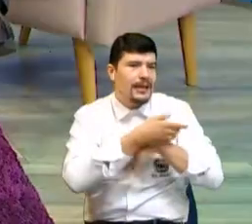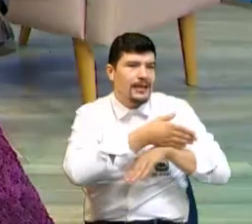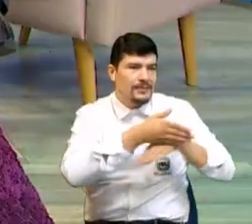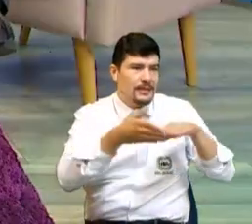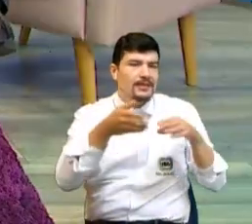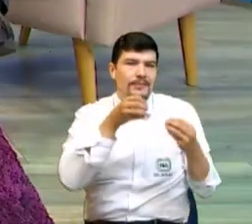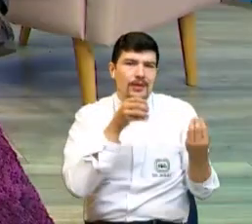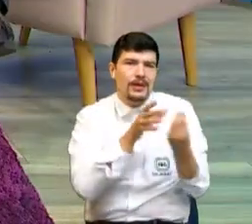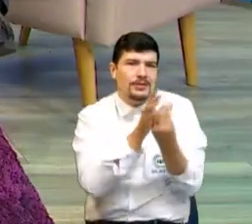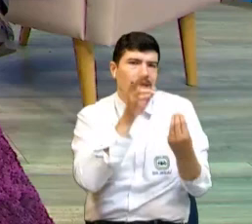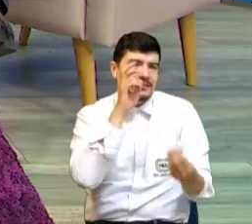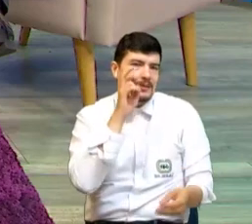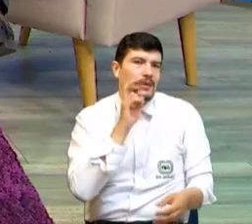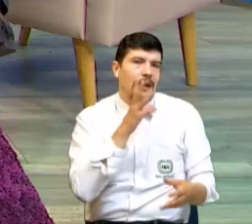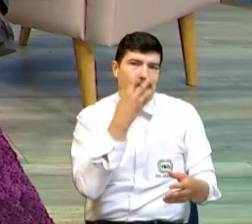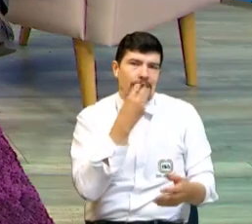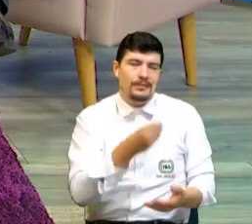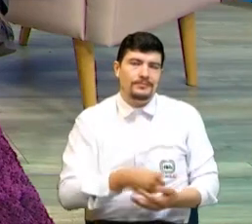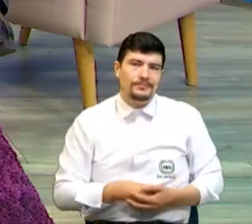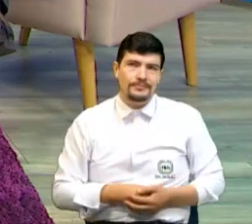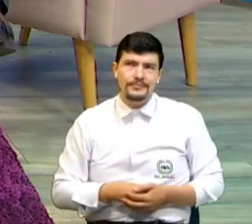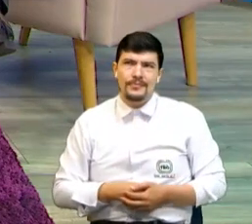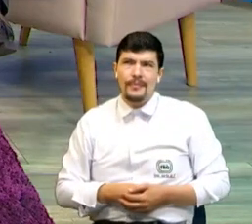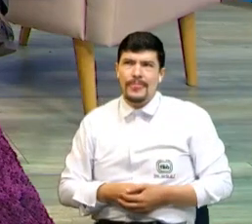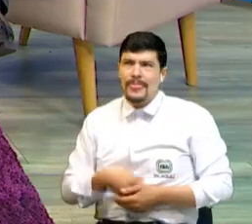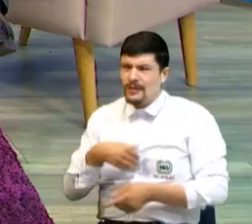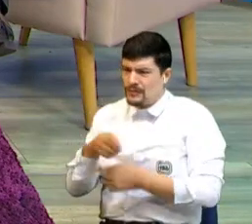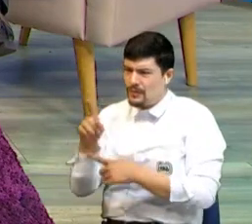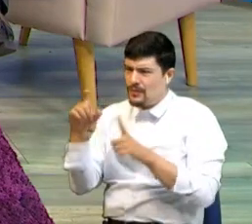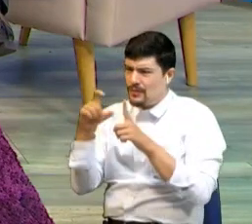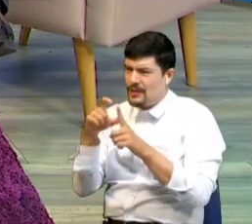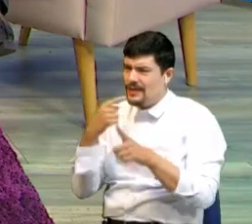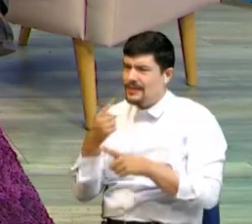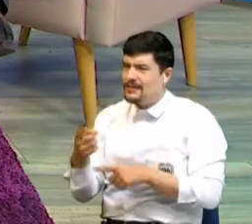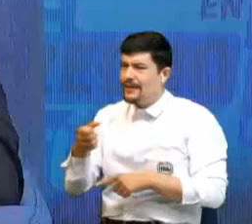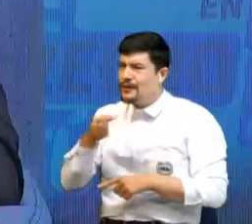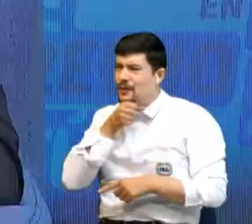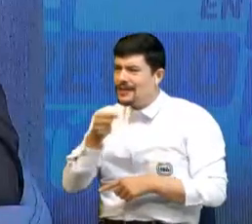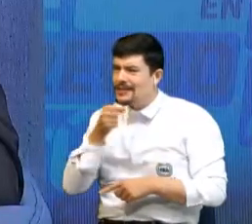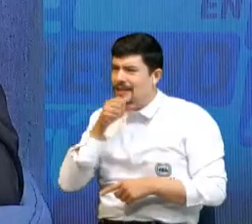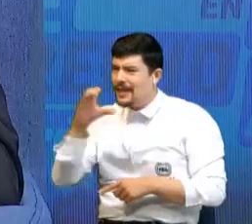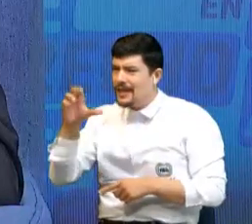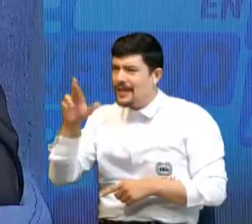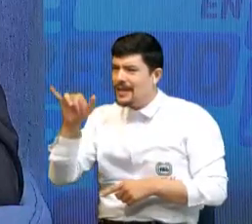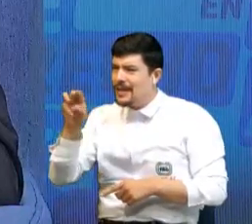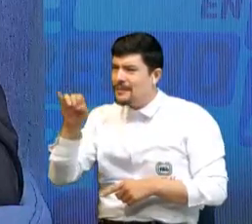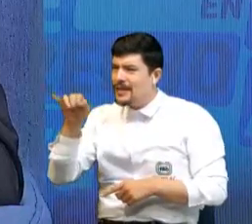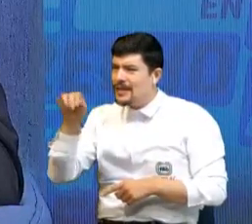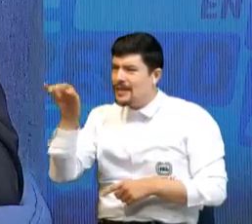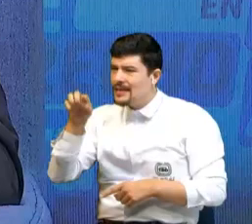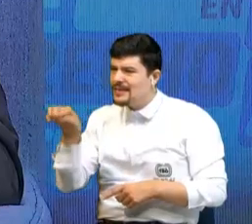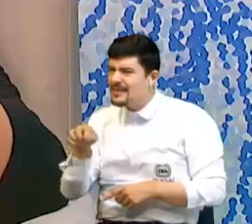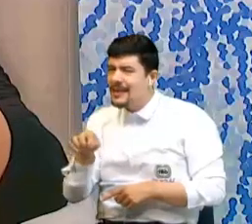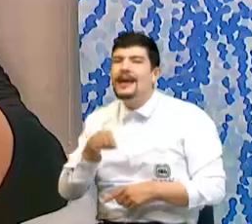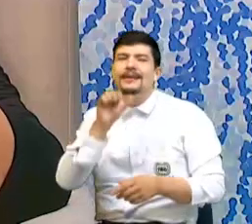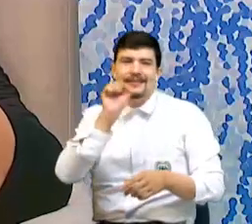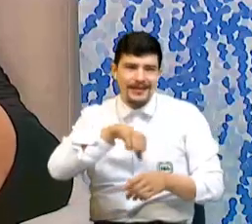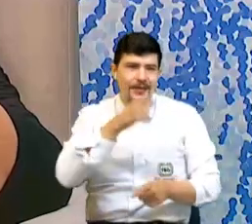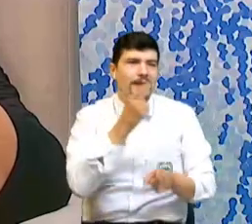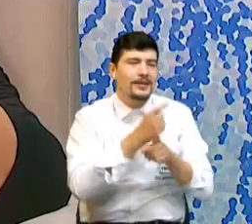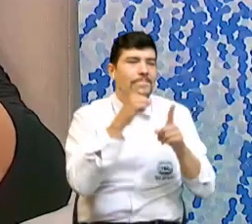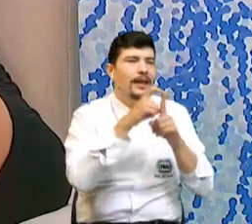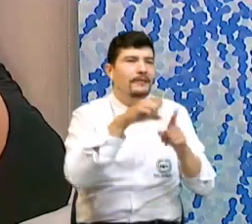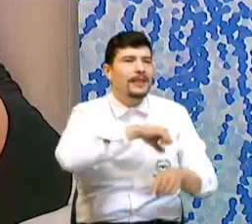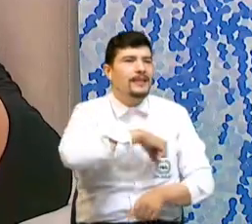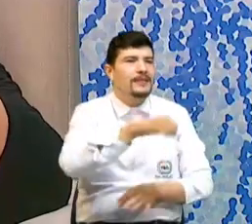en abusador. Sí. Usted habló, abogada, de un término que no habíamos utilizado, noticia criminis. Es un término que se utiliza en el derecho